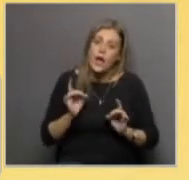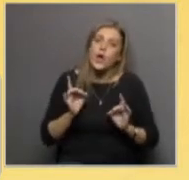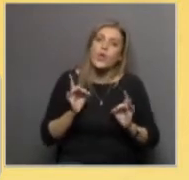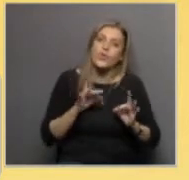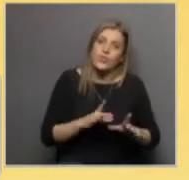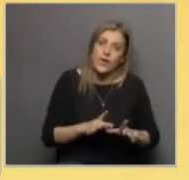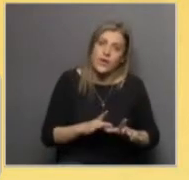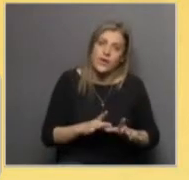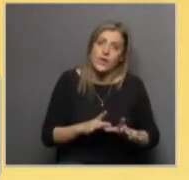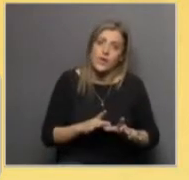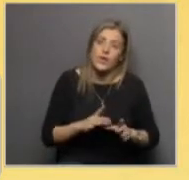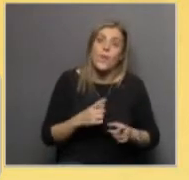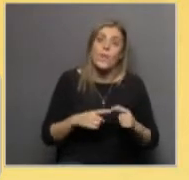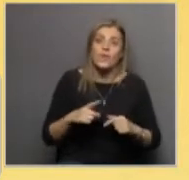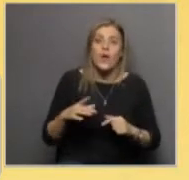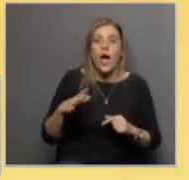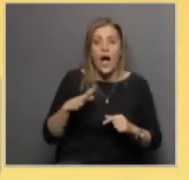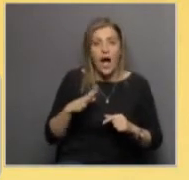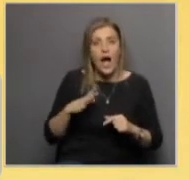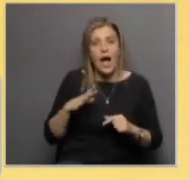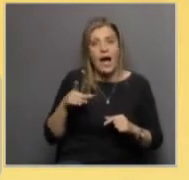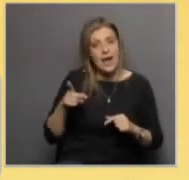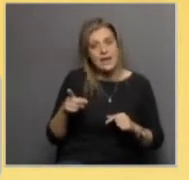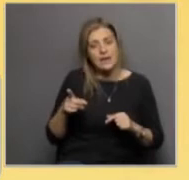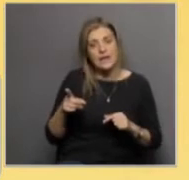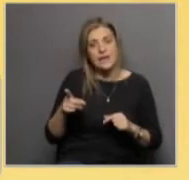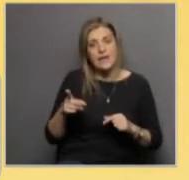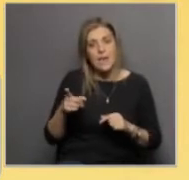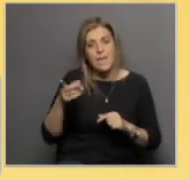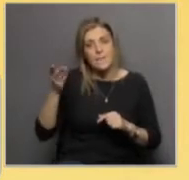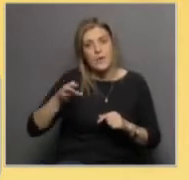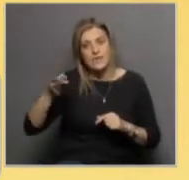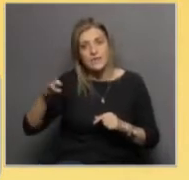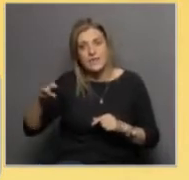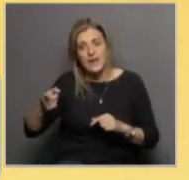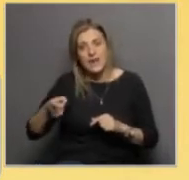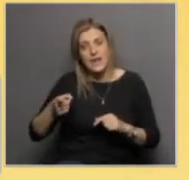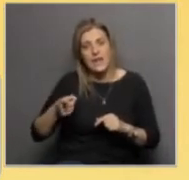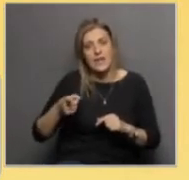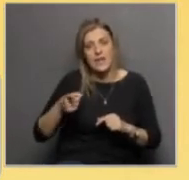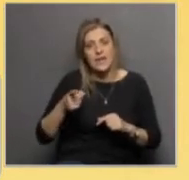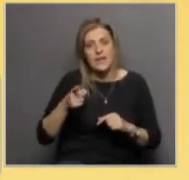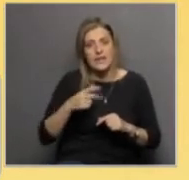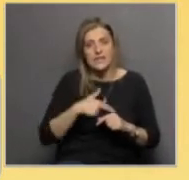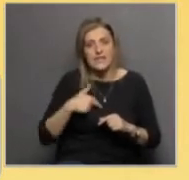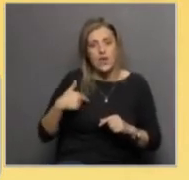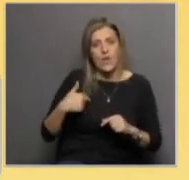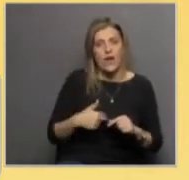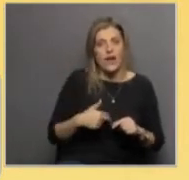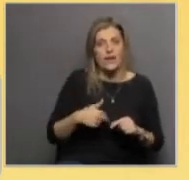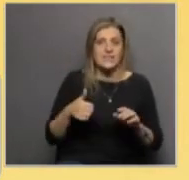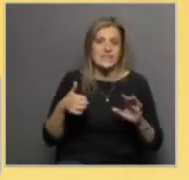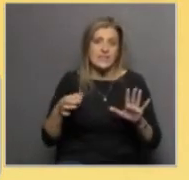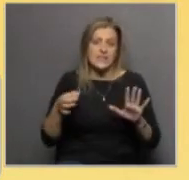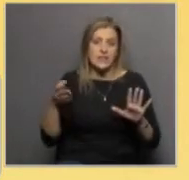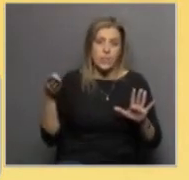eso es que lo que se está viendo son que el porcentaje de efectividad, por ejemplo, de Sinovac ronda en el